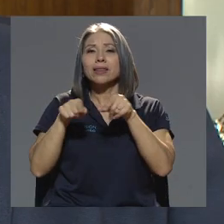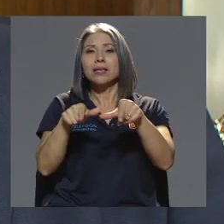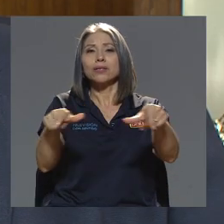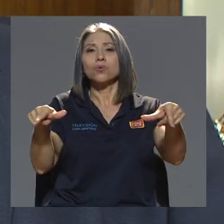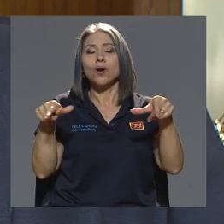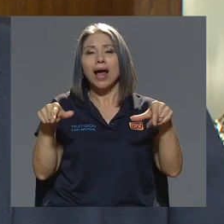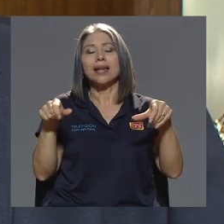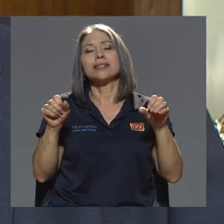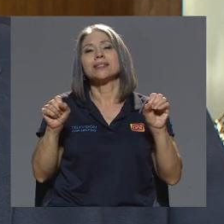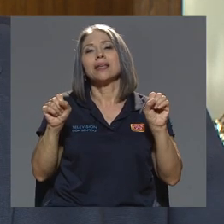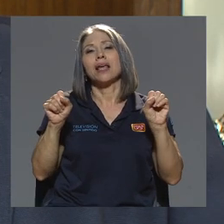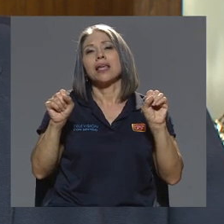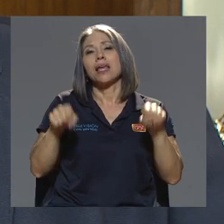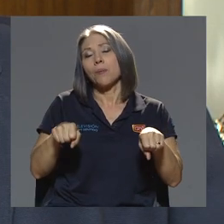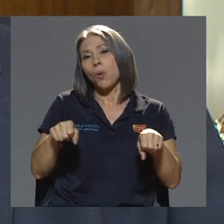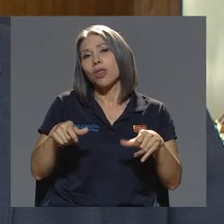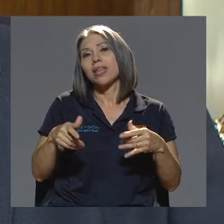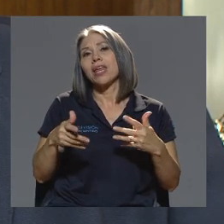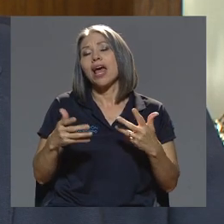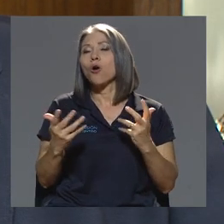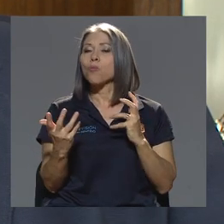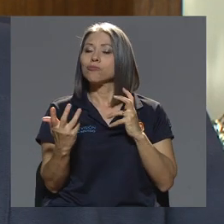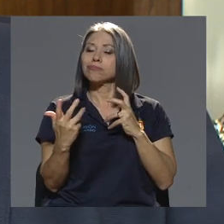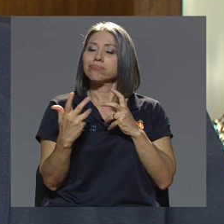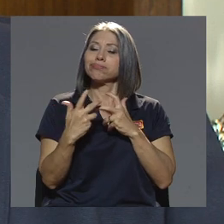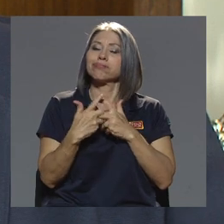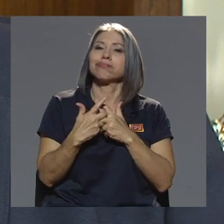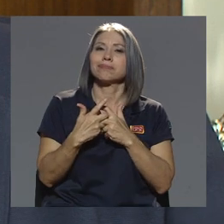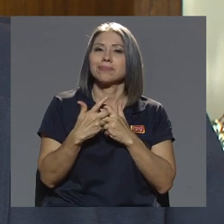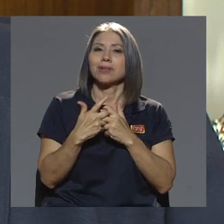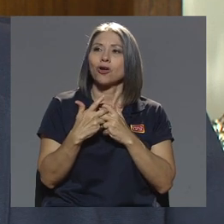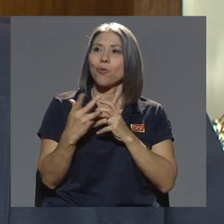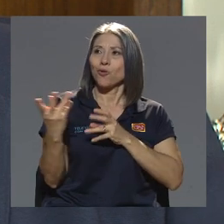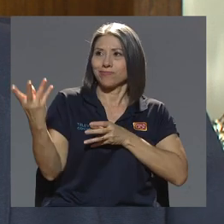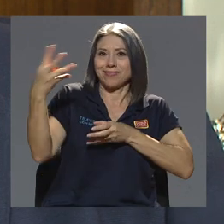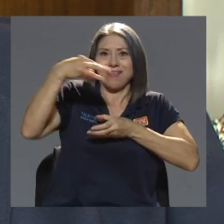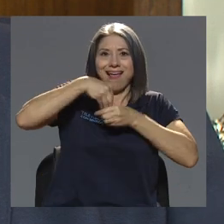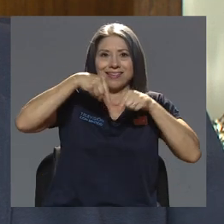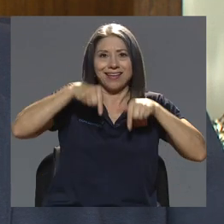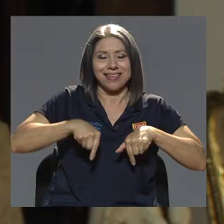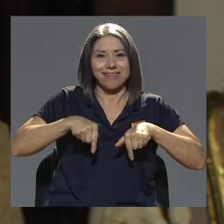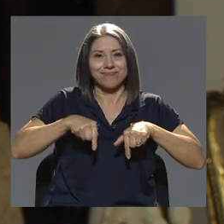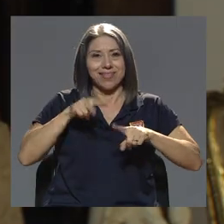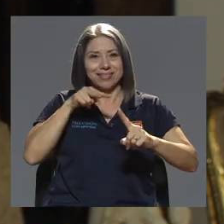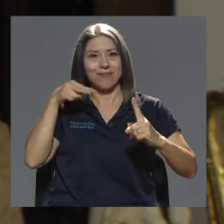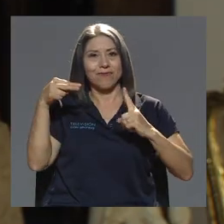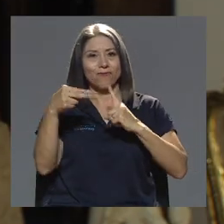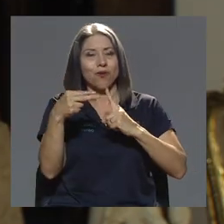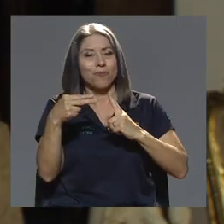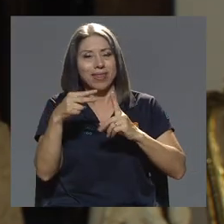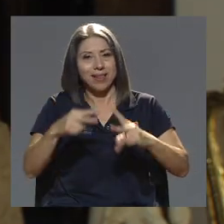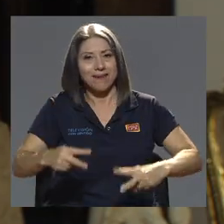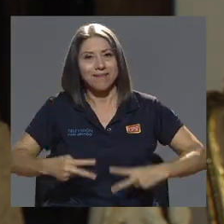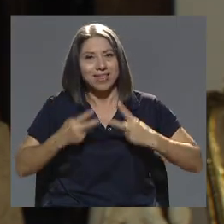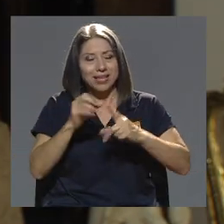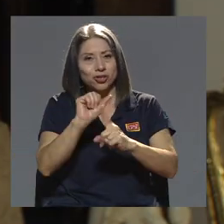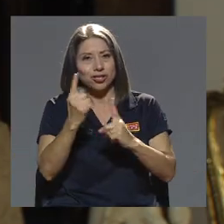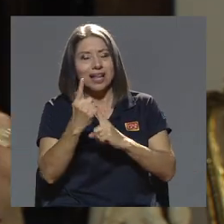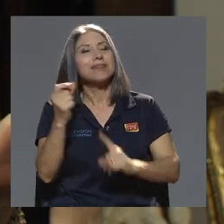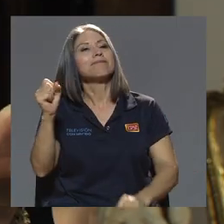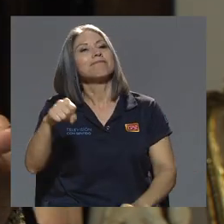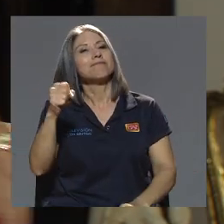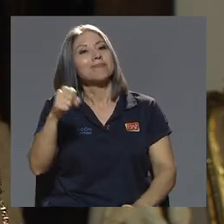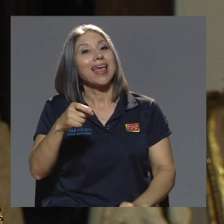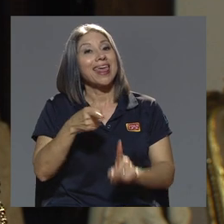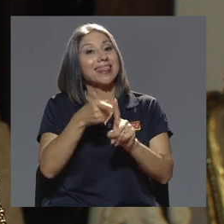hasta tropicalizar esa forma de ver la vida social. Exactamente. Yo desde que Rafael Ángel